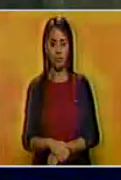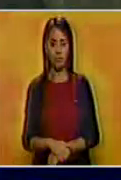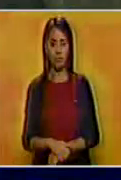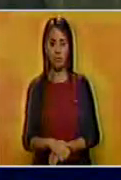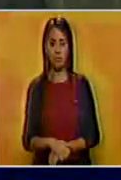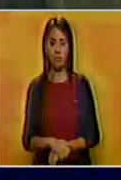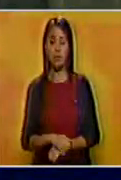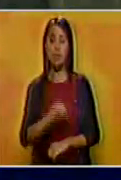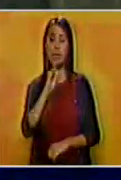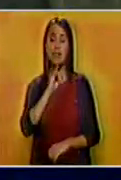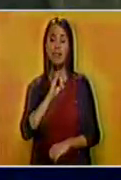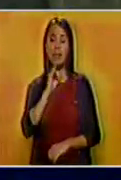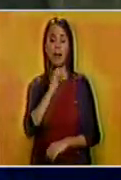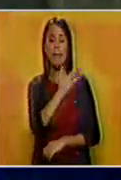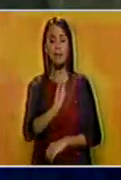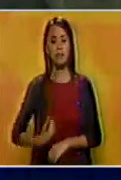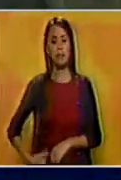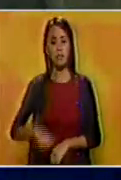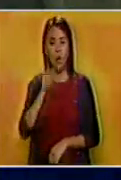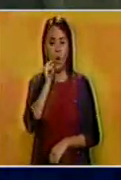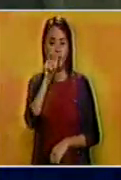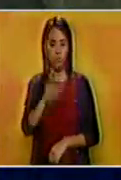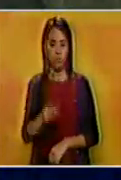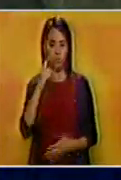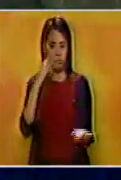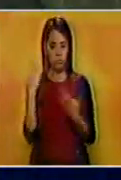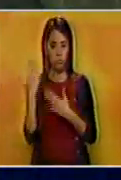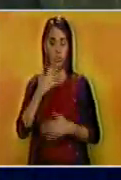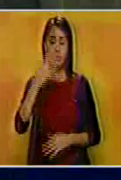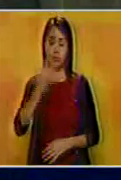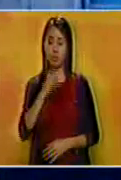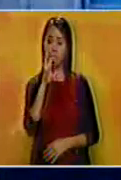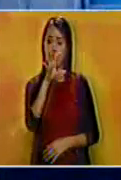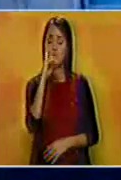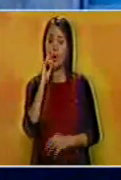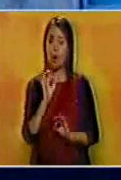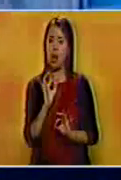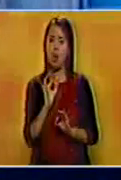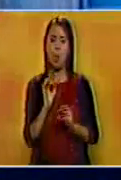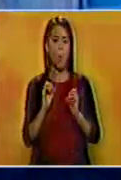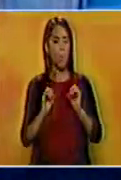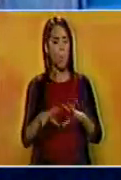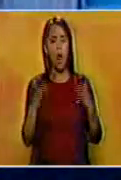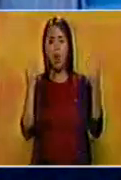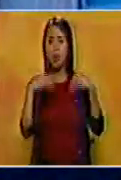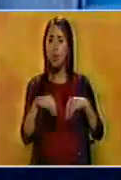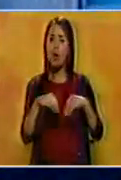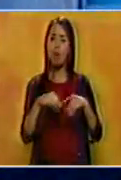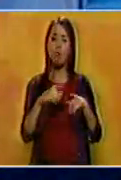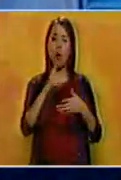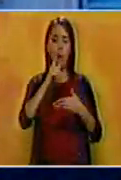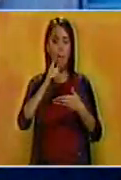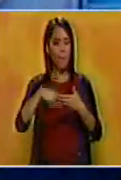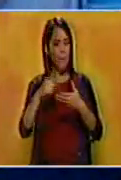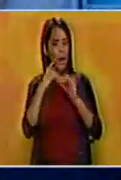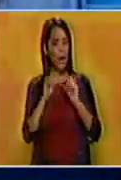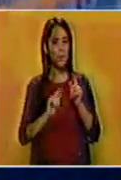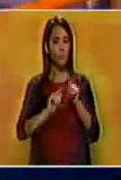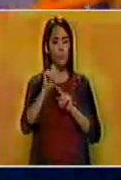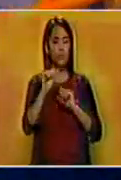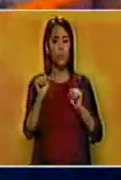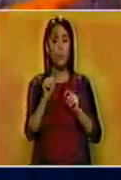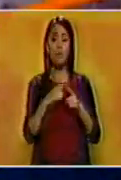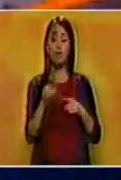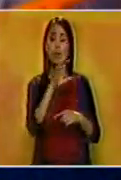En Irán, el presidente Hassan Rouhani aseguró que su país no abandonará el acuerdo nuclear siempre y cuando el resto de los países